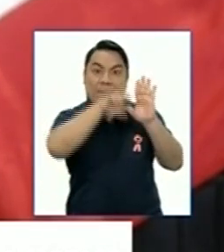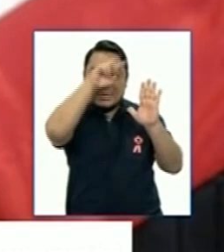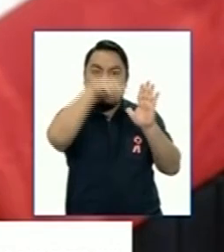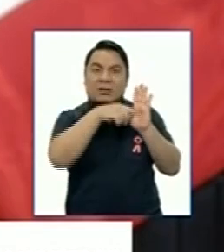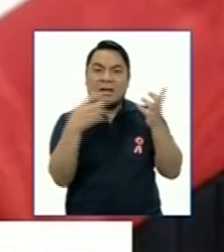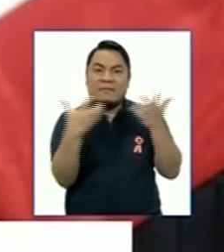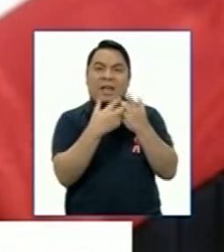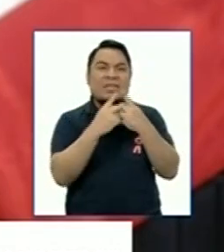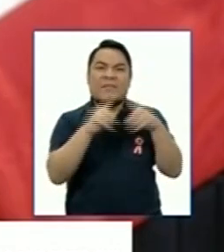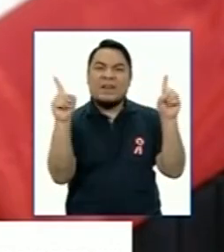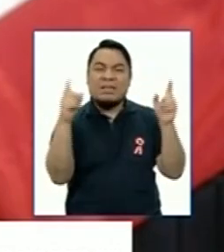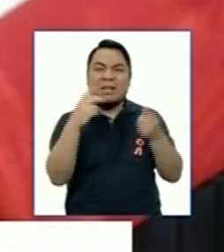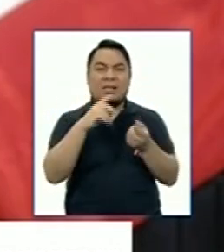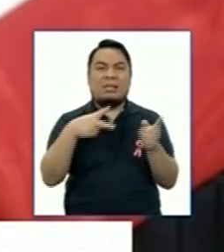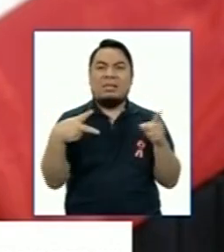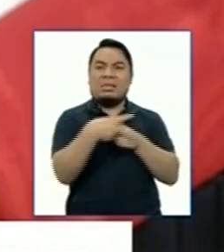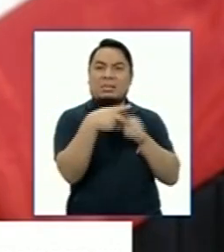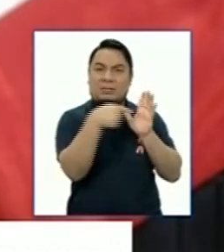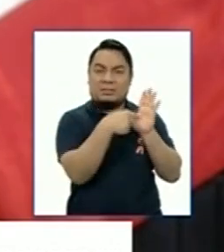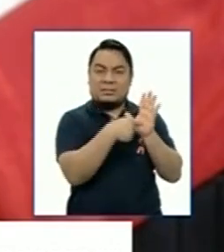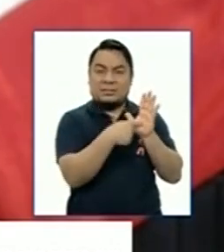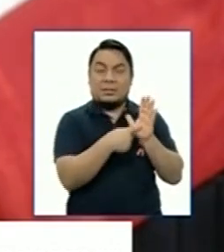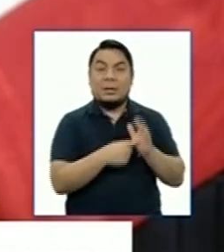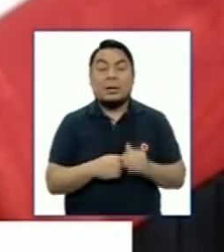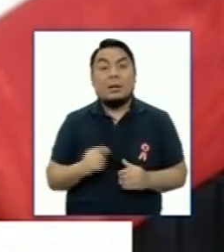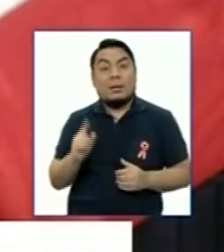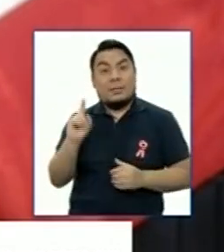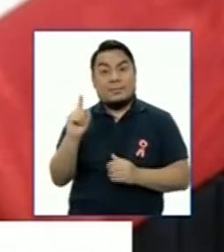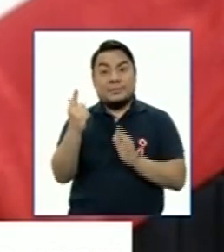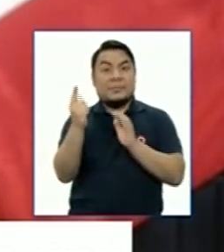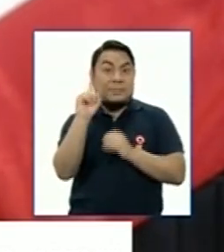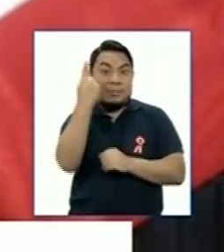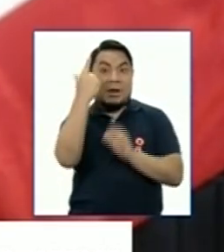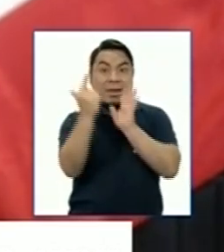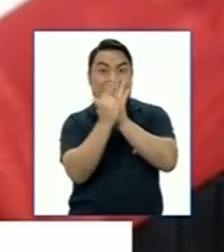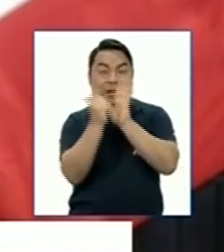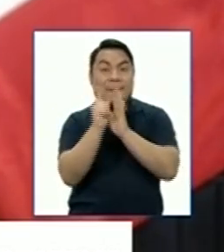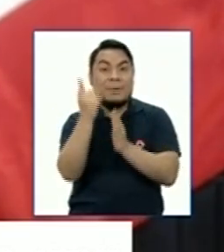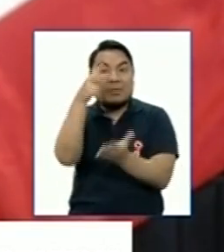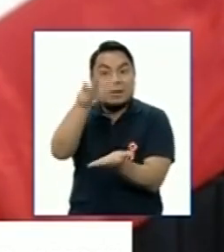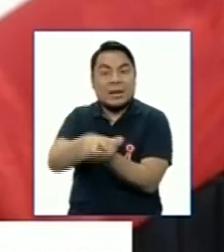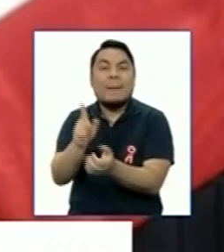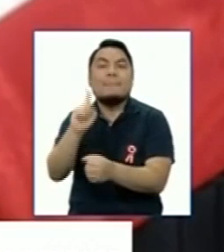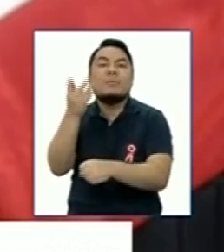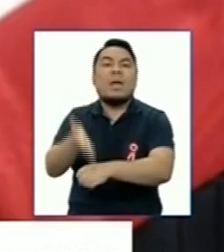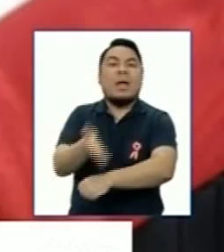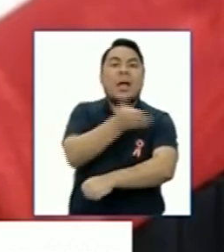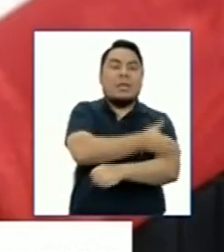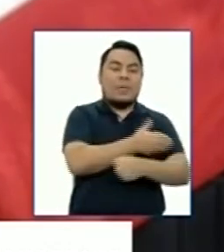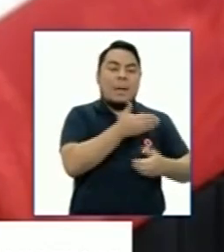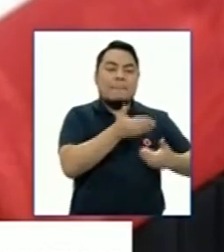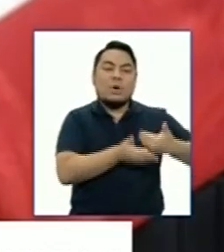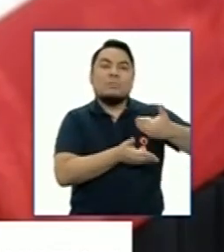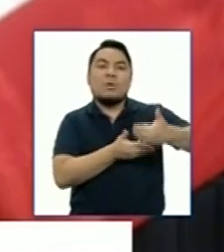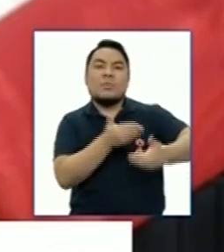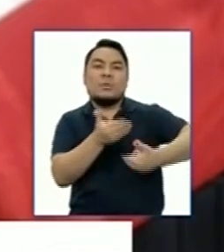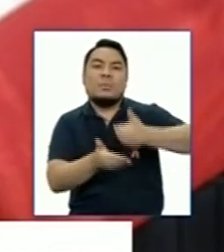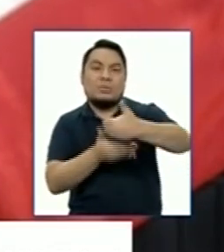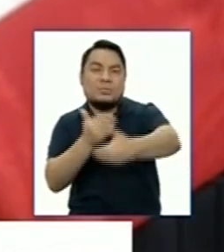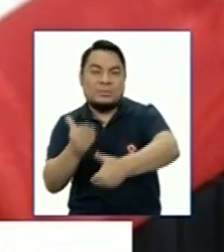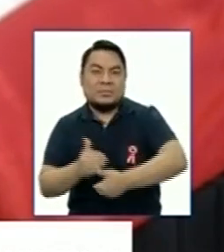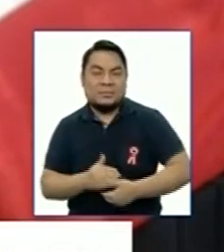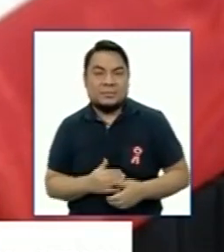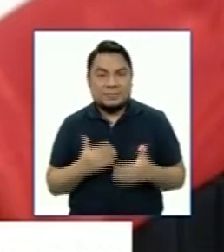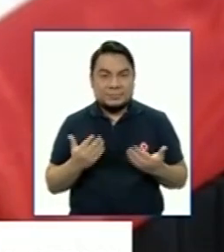precisamente a la población en contra su aprobación supere el 40 por ciento lo puedes hacer lo cual es bastante insólito en la historia del congreso de la